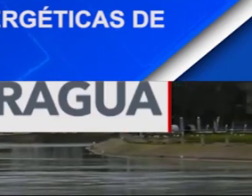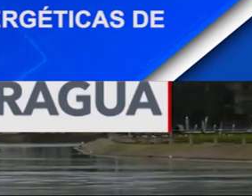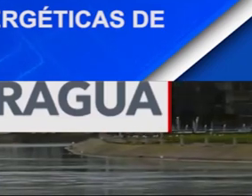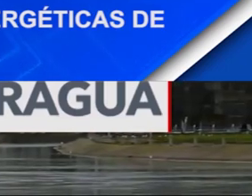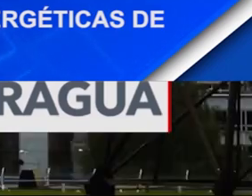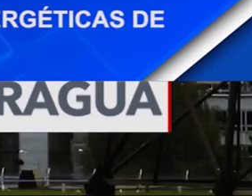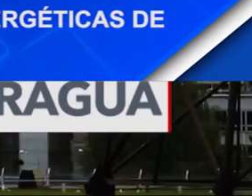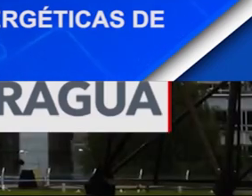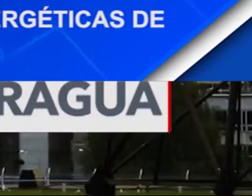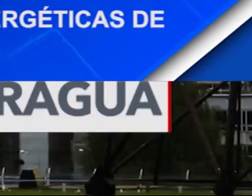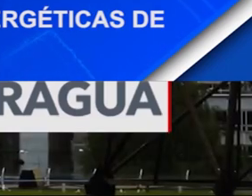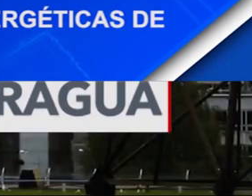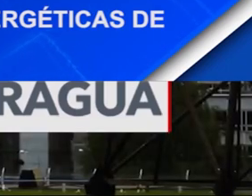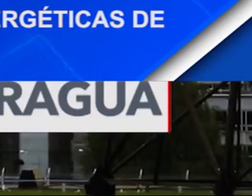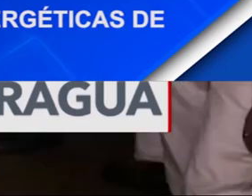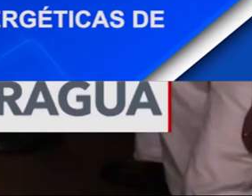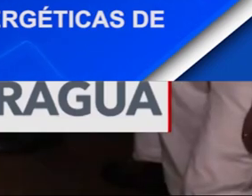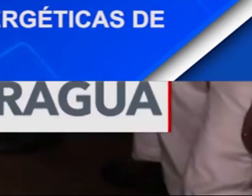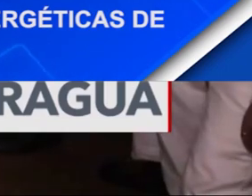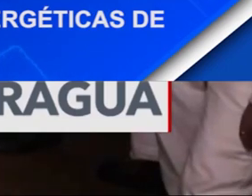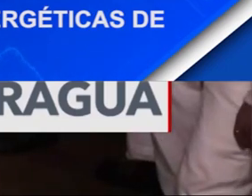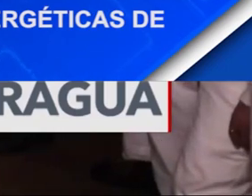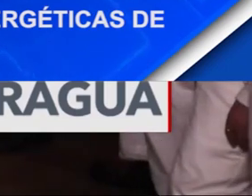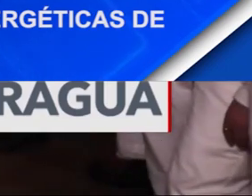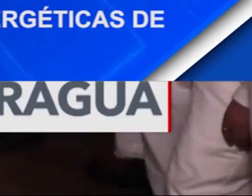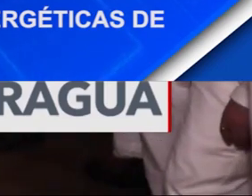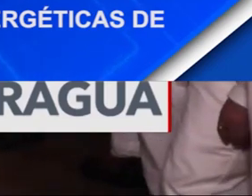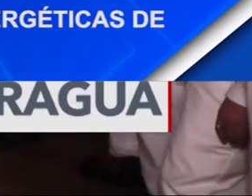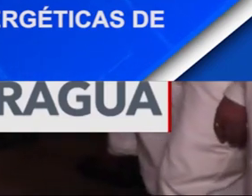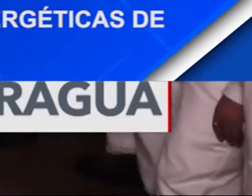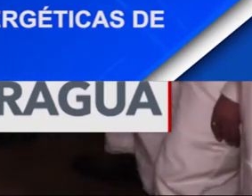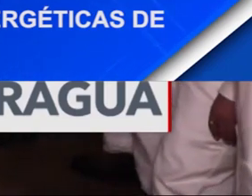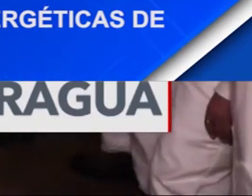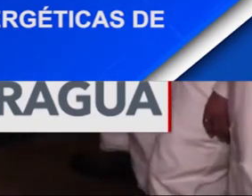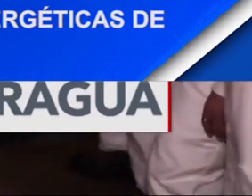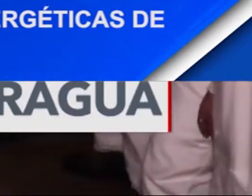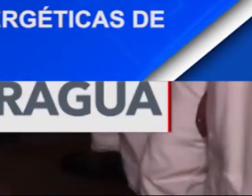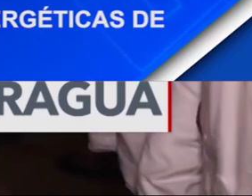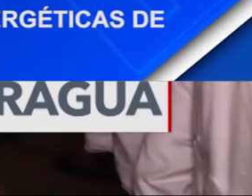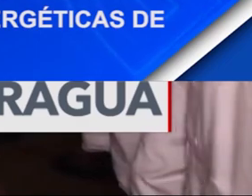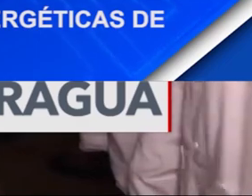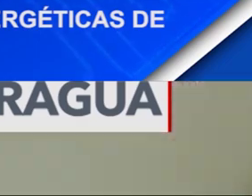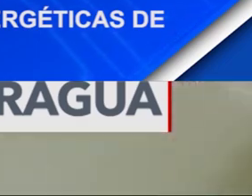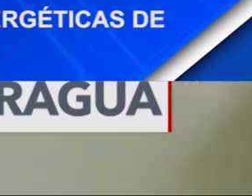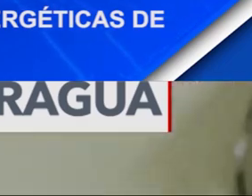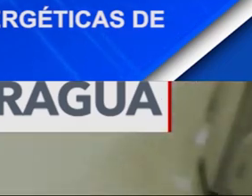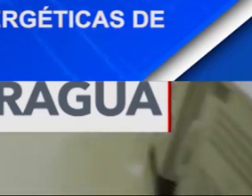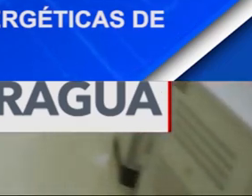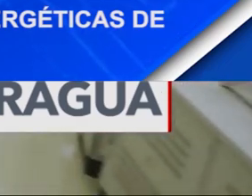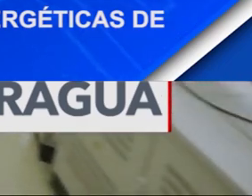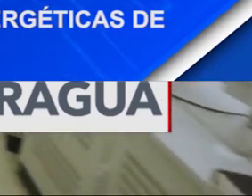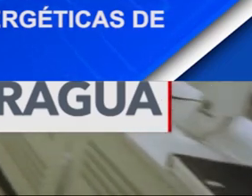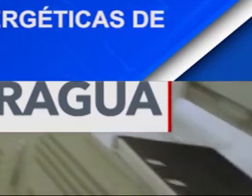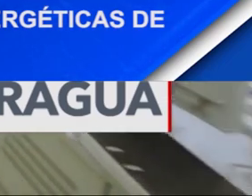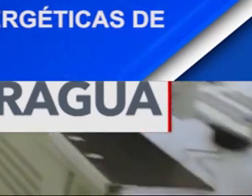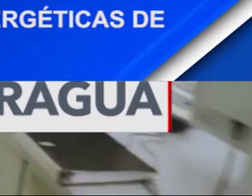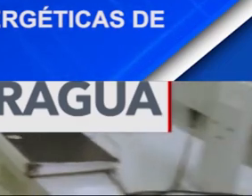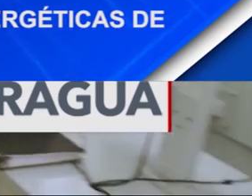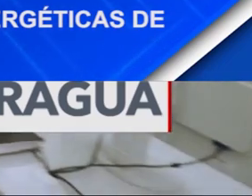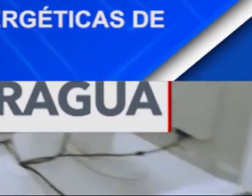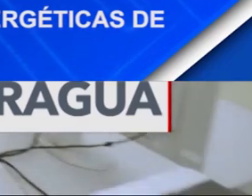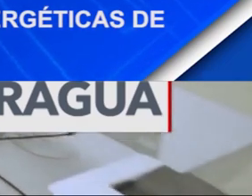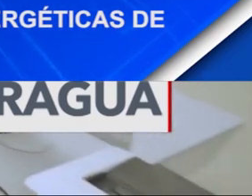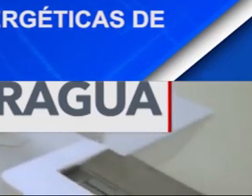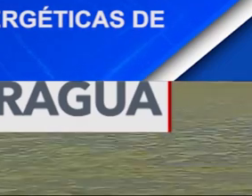para generar energía eléctrica a través del uso de la energía atómica.